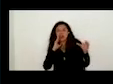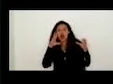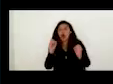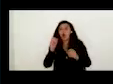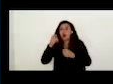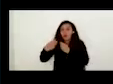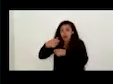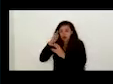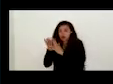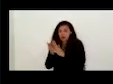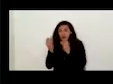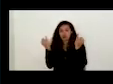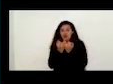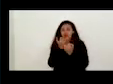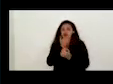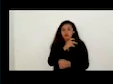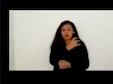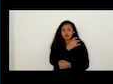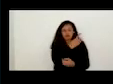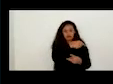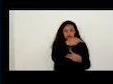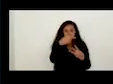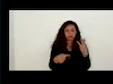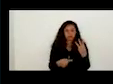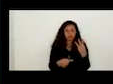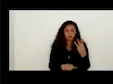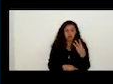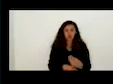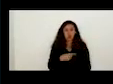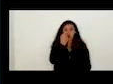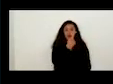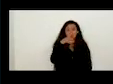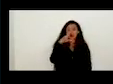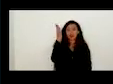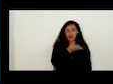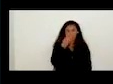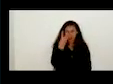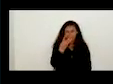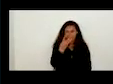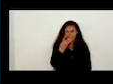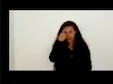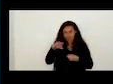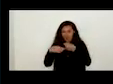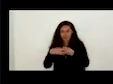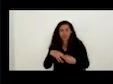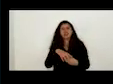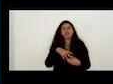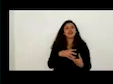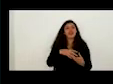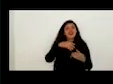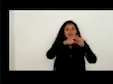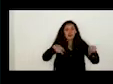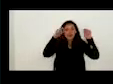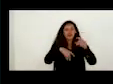plátano. Un tercio de taza de melón, de sandía, de papaya, tiene la misma cantidad de azúcar que cada